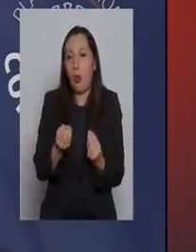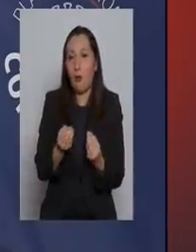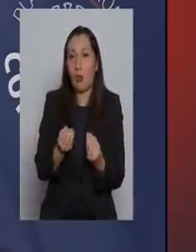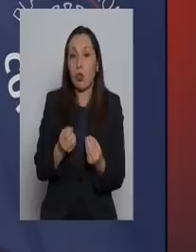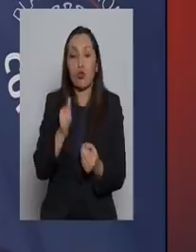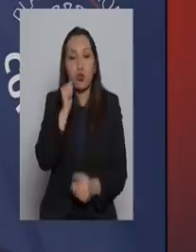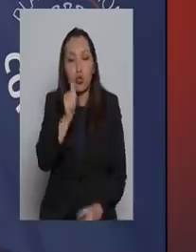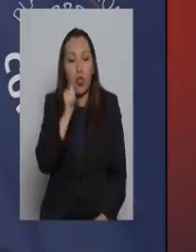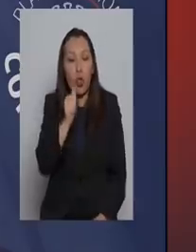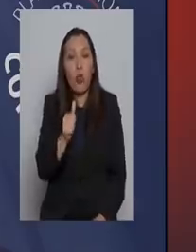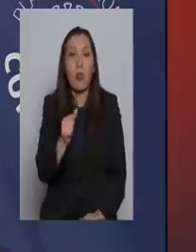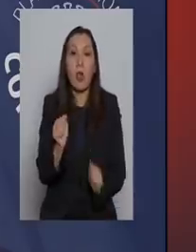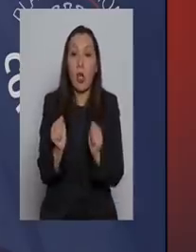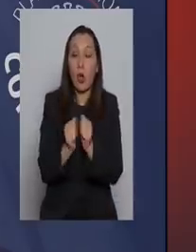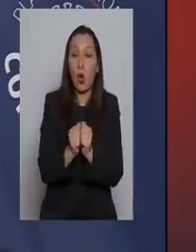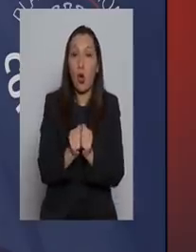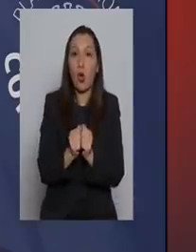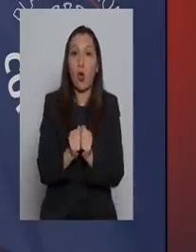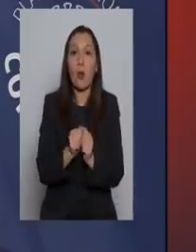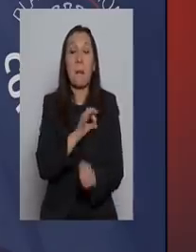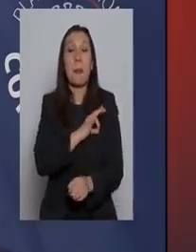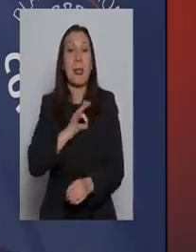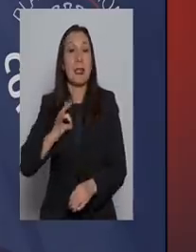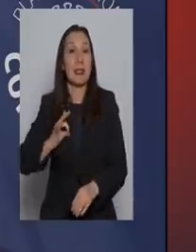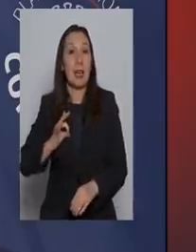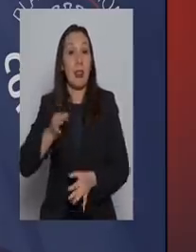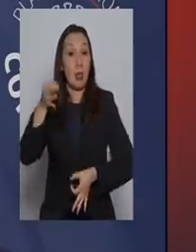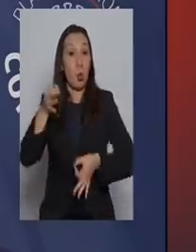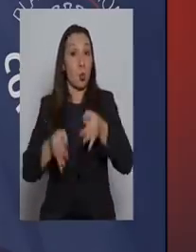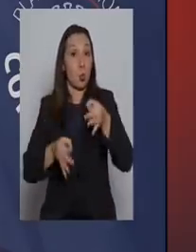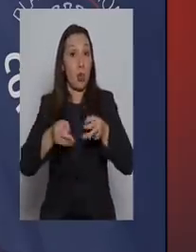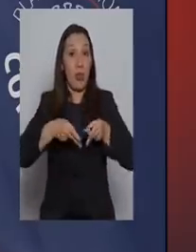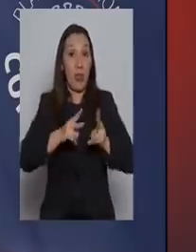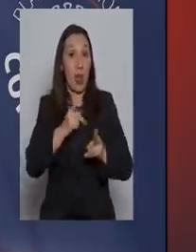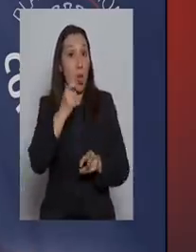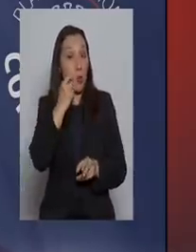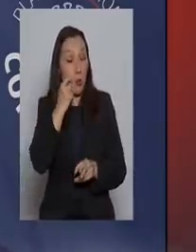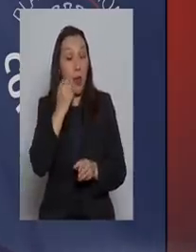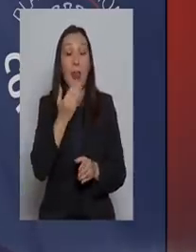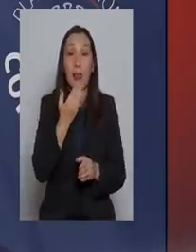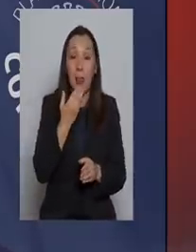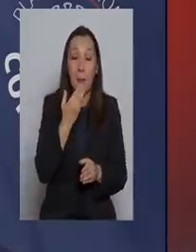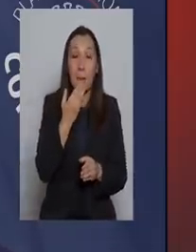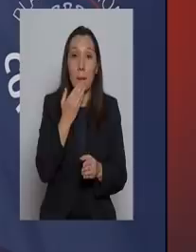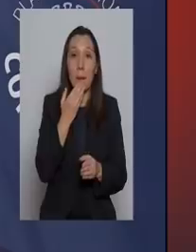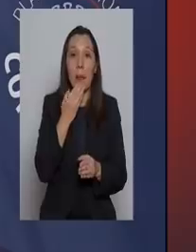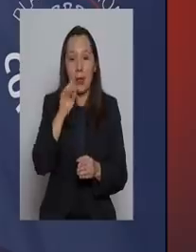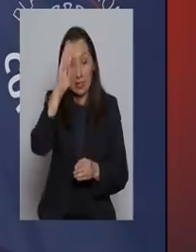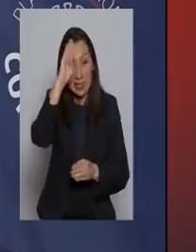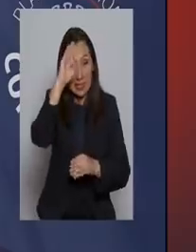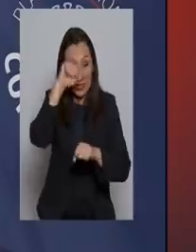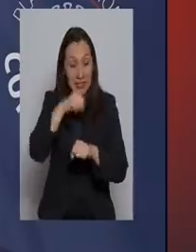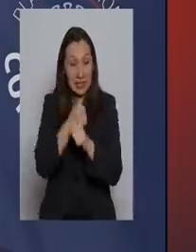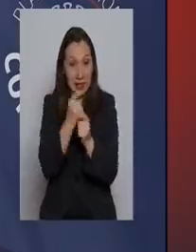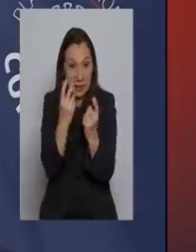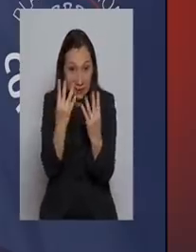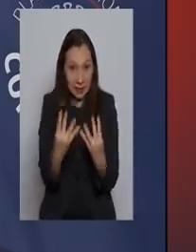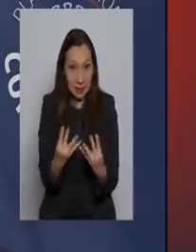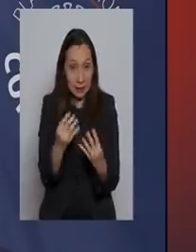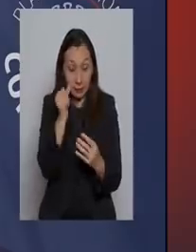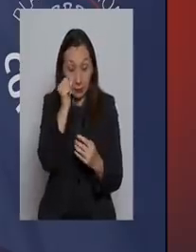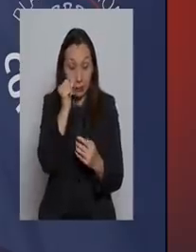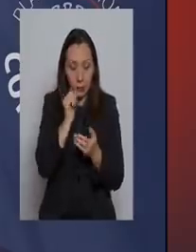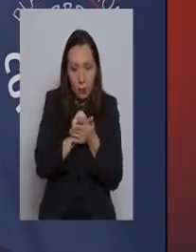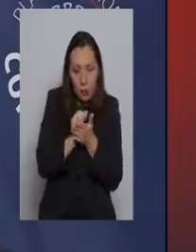evidentemente todos los días, en conjunto con el Ministerio de Justicia y Derechos Humanos y Gendarmería de Chile, estamos